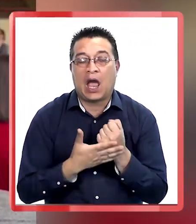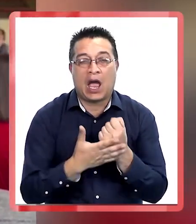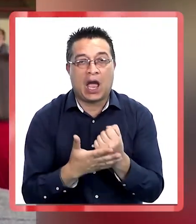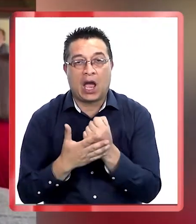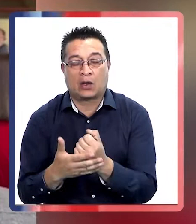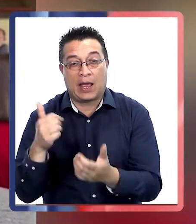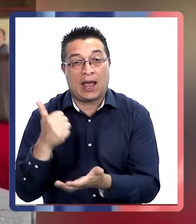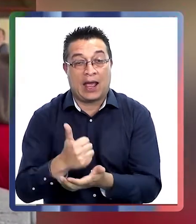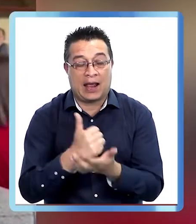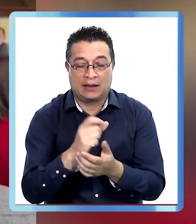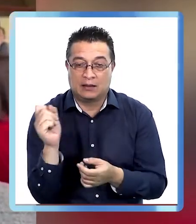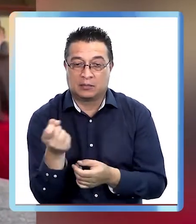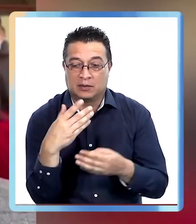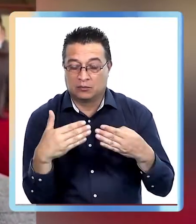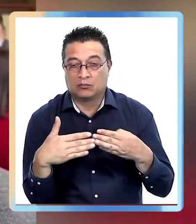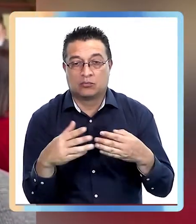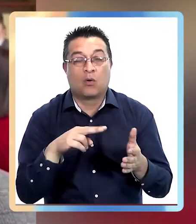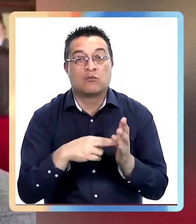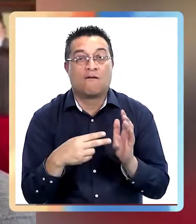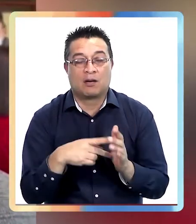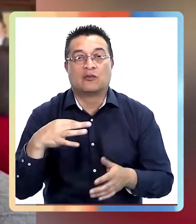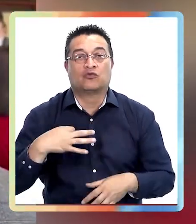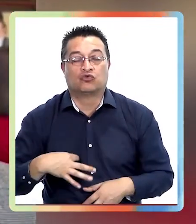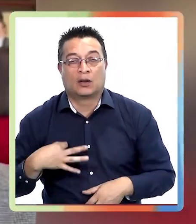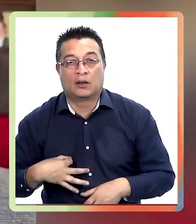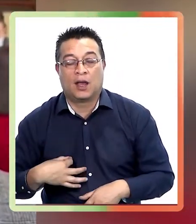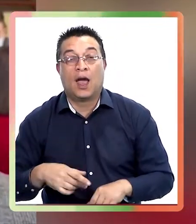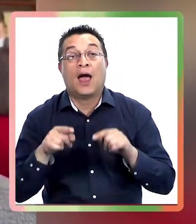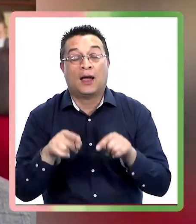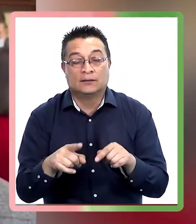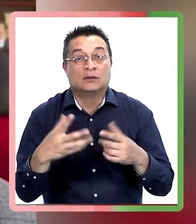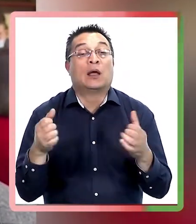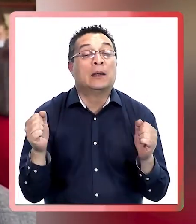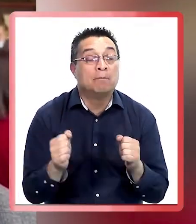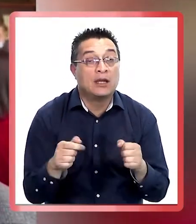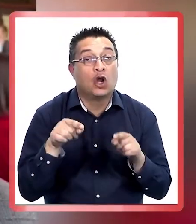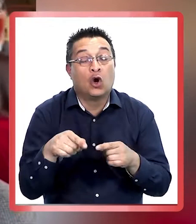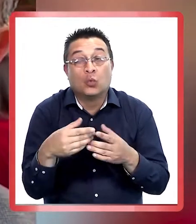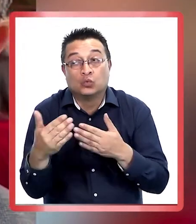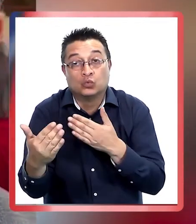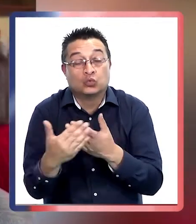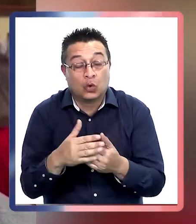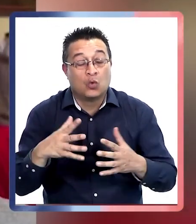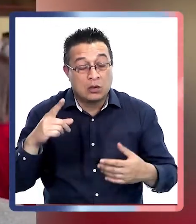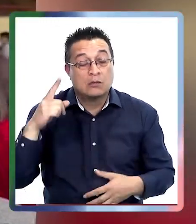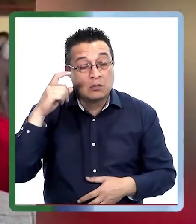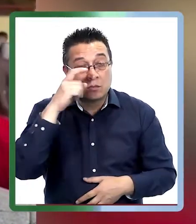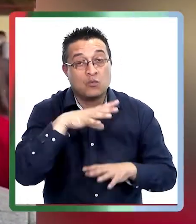gente. Los alcaldes somos la primera puerta de los problemas que tiene la ciudadanía. Se nos aproxima un invierno que puede ser